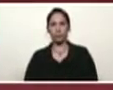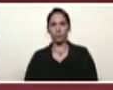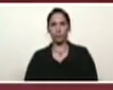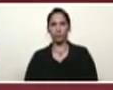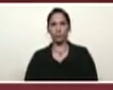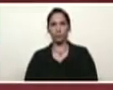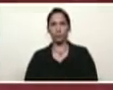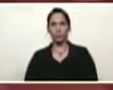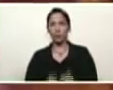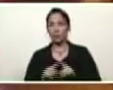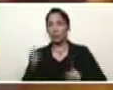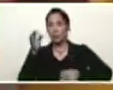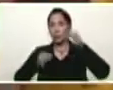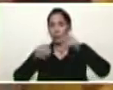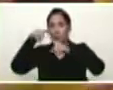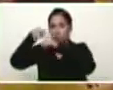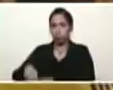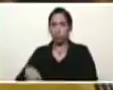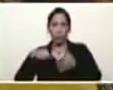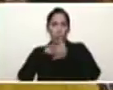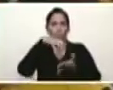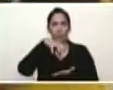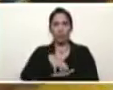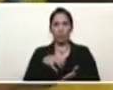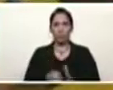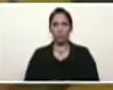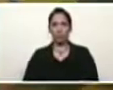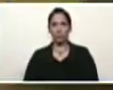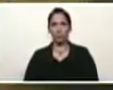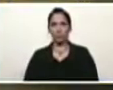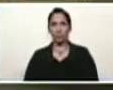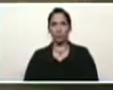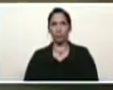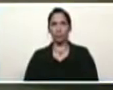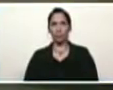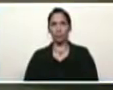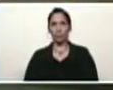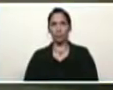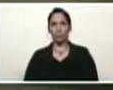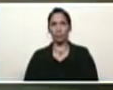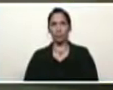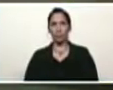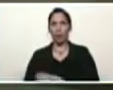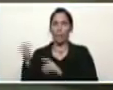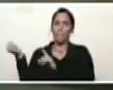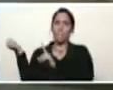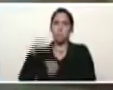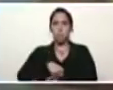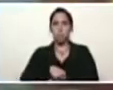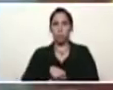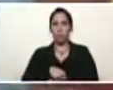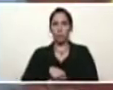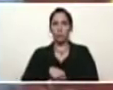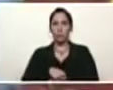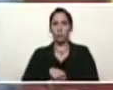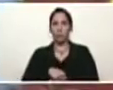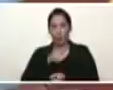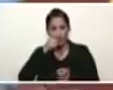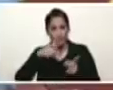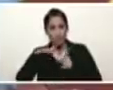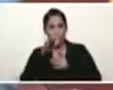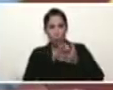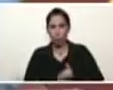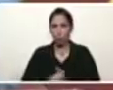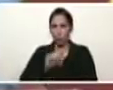para justificar la derrota del golpe de Estado que le metimos unidos el pueblo y la Fuerza